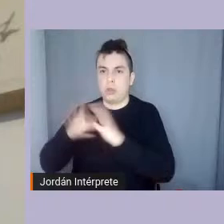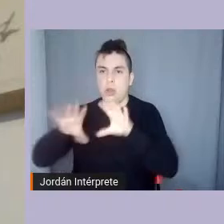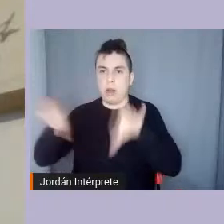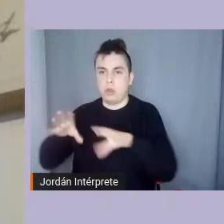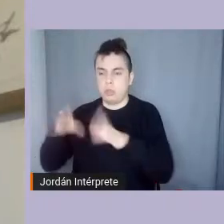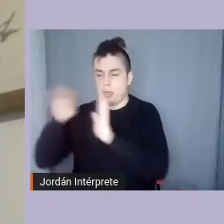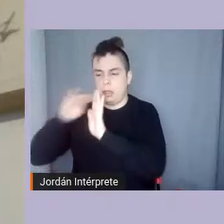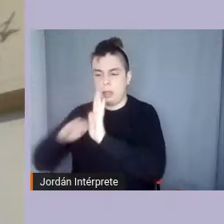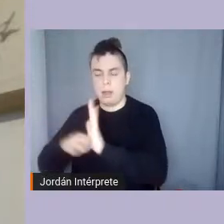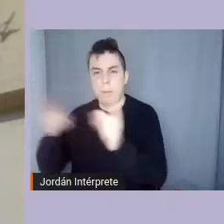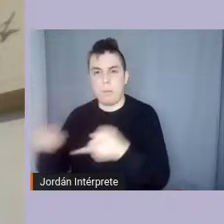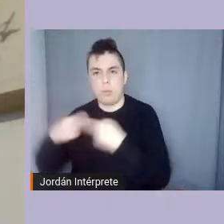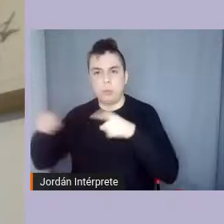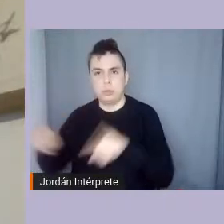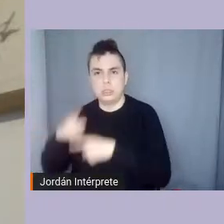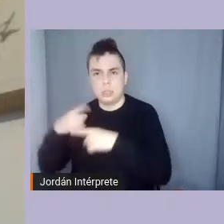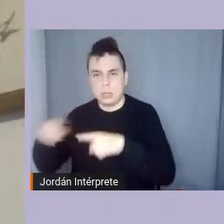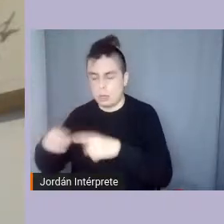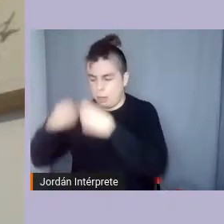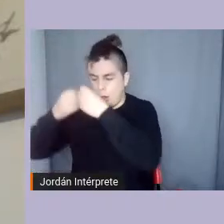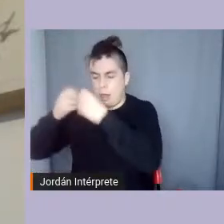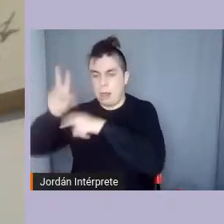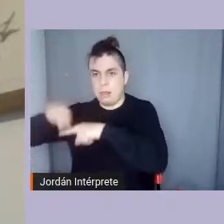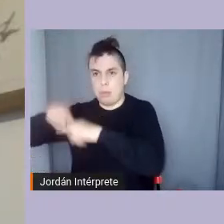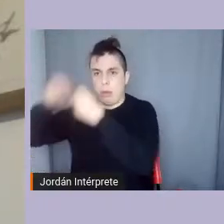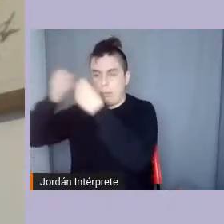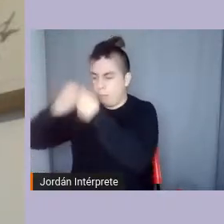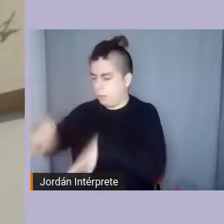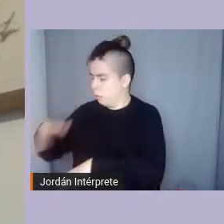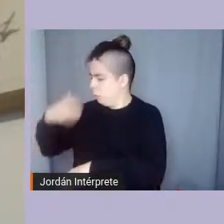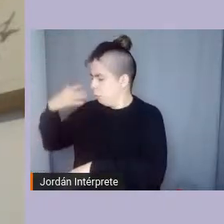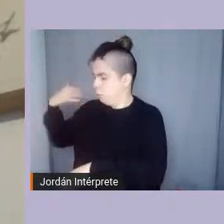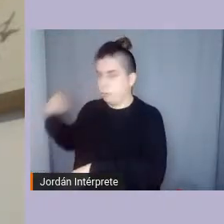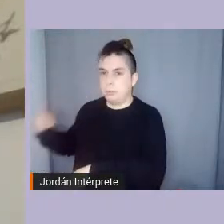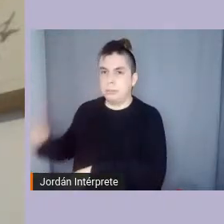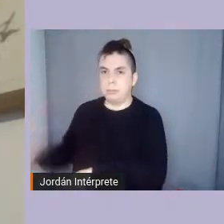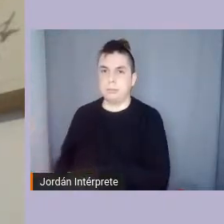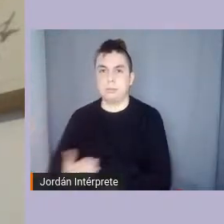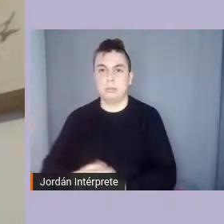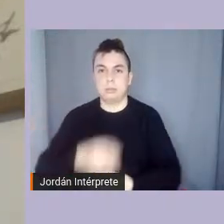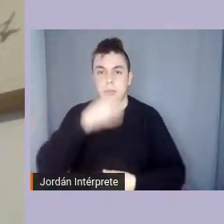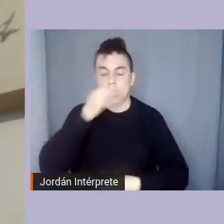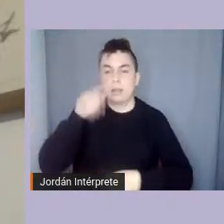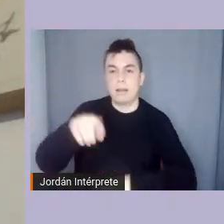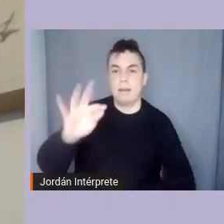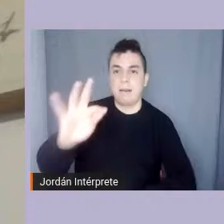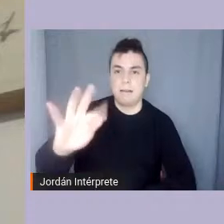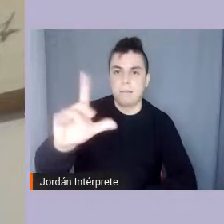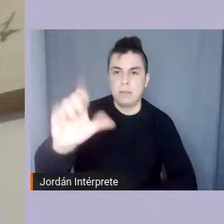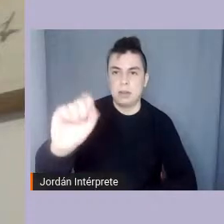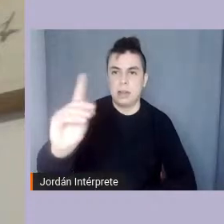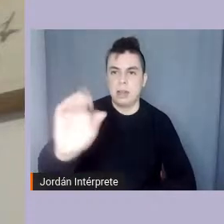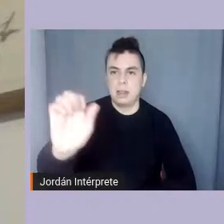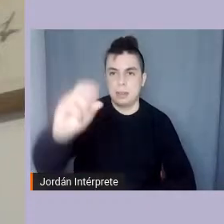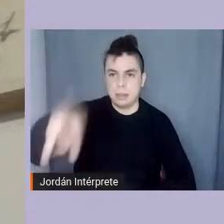repertorios. Bueno, como dice Fladen Chile, ella es Paula, la presidenta